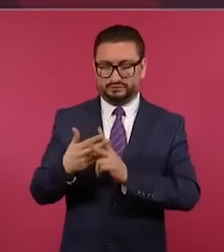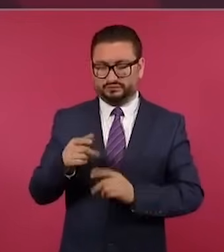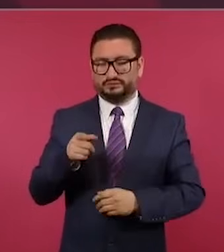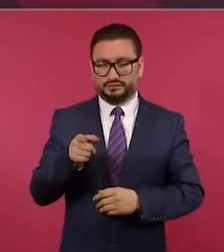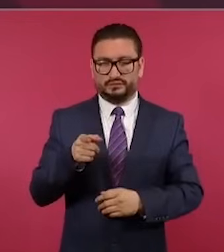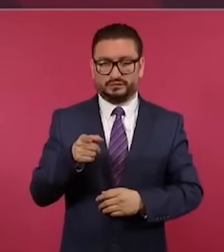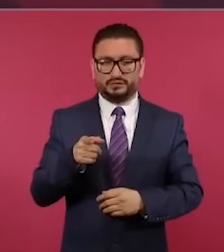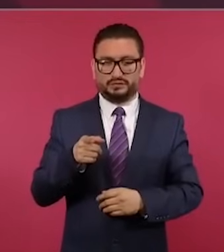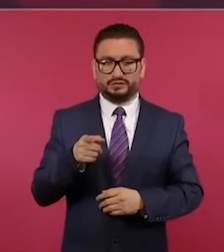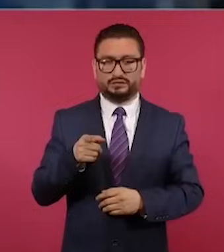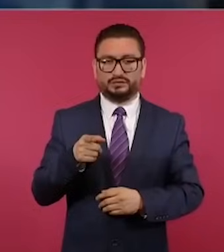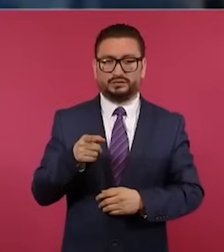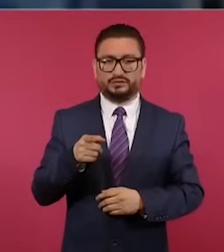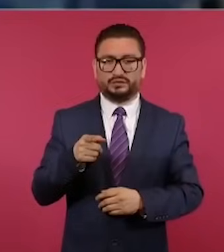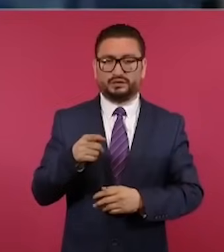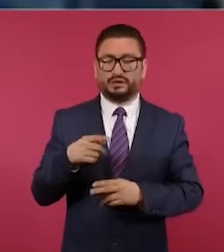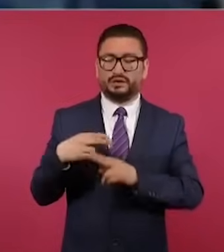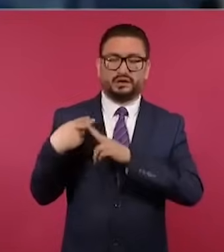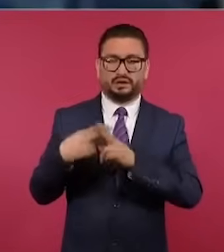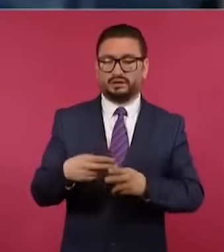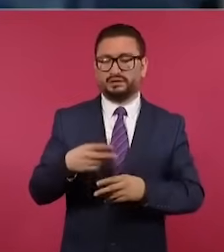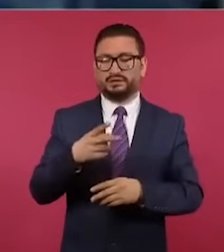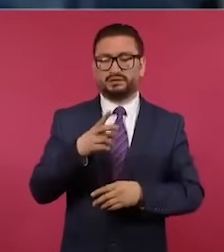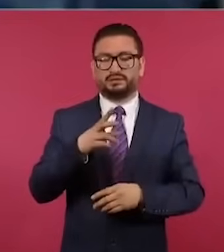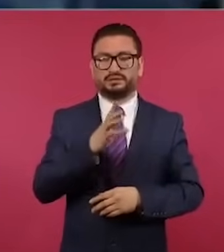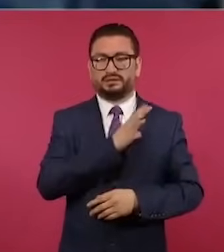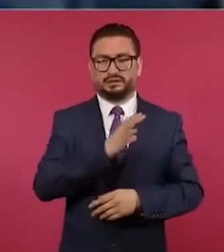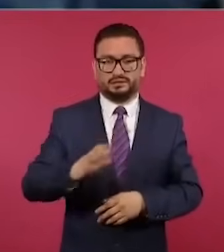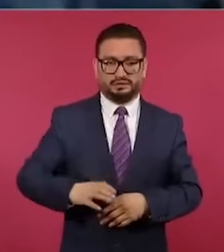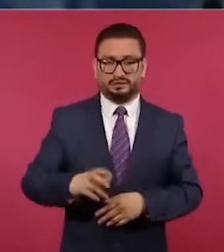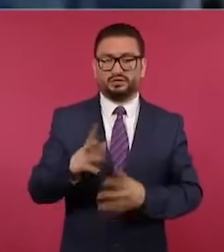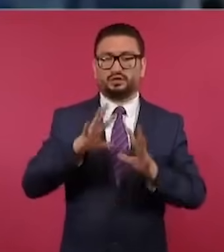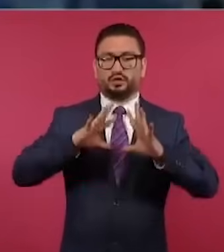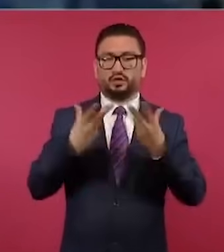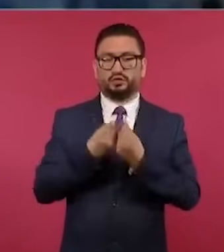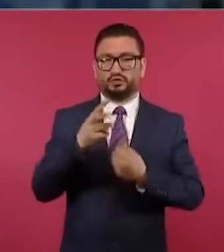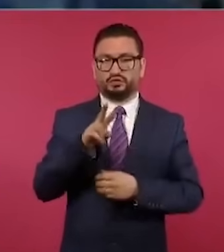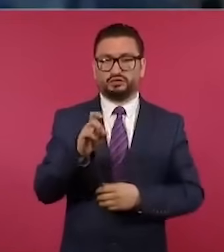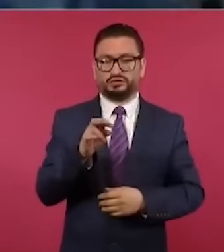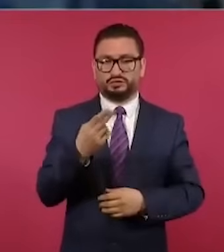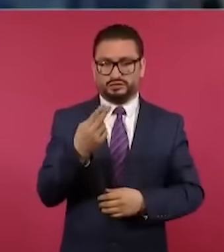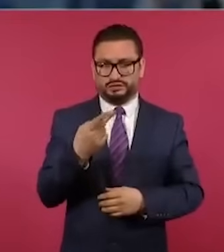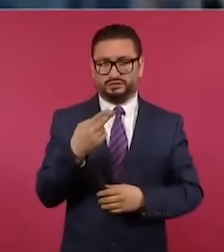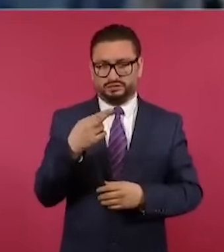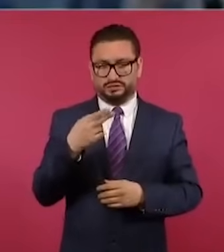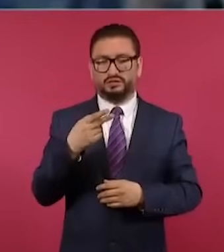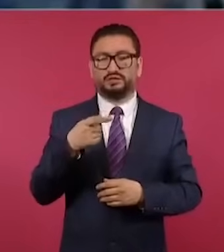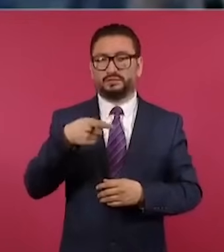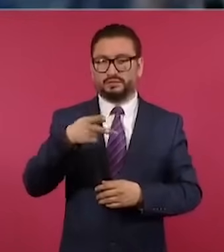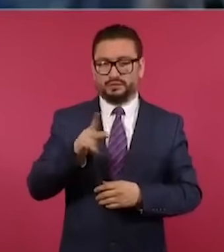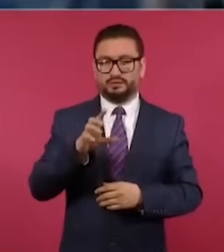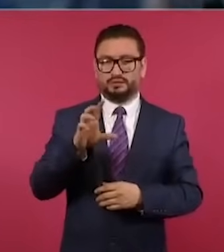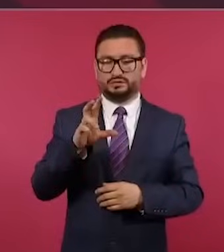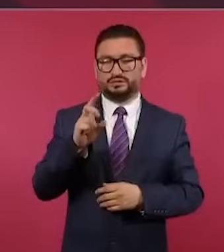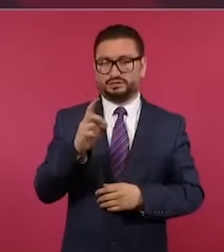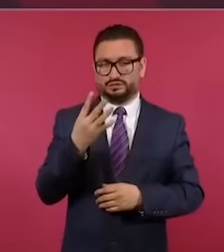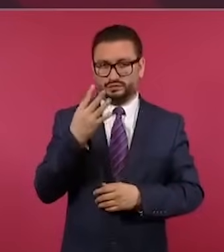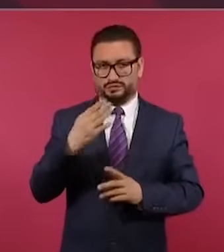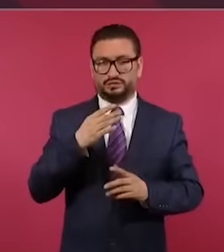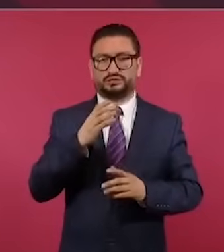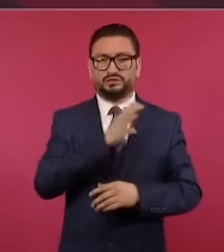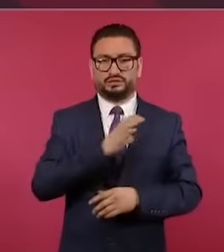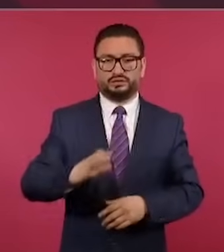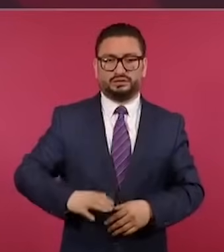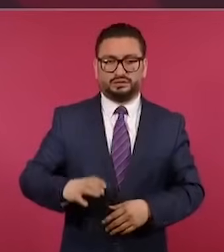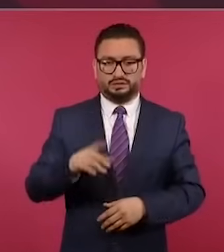De reportados hasta el día de hoy, de candidatos, y 225 en total, pero aspirantes, también sí, funcionarios políticos. Sí, pero 34 políticos. Candidatos. Sí. Mira,